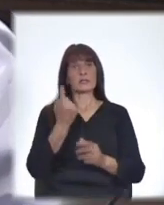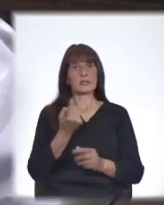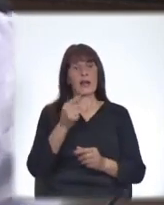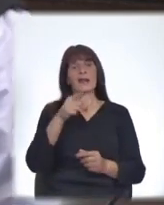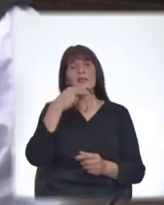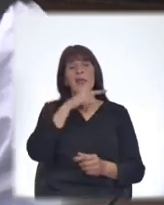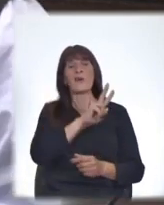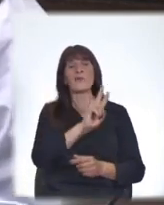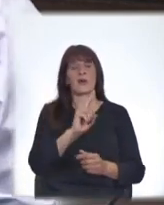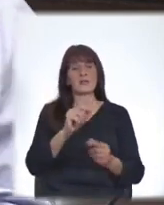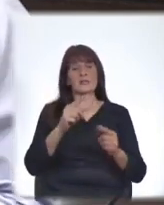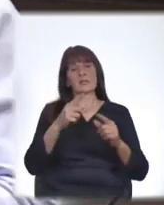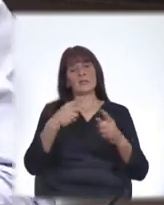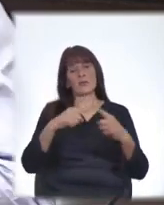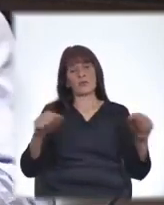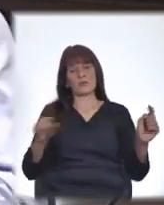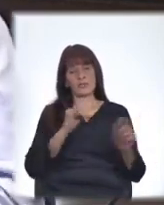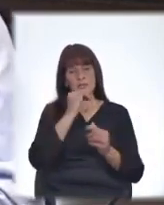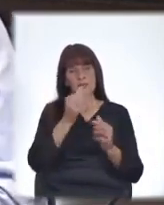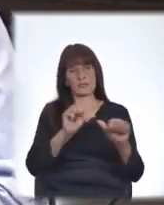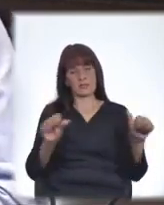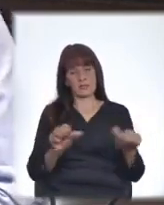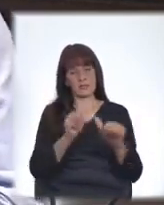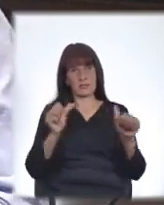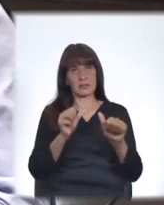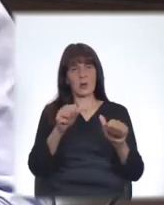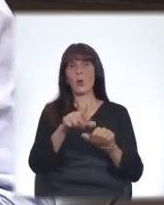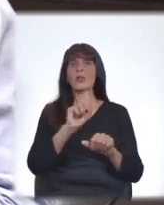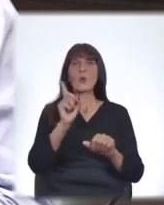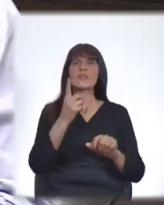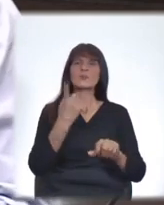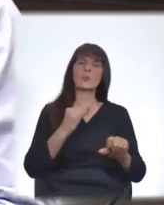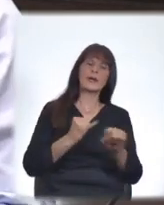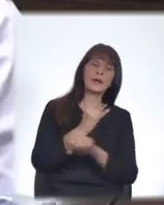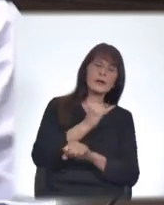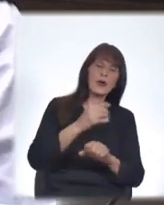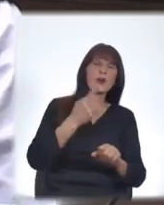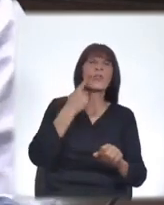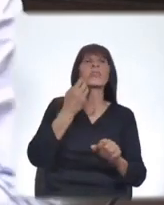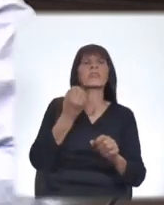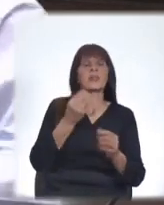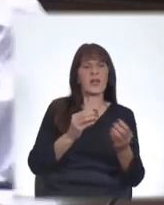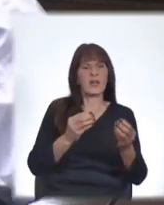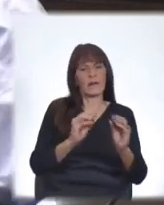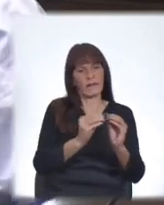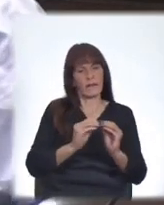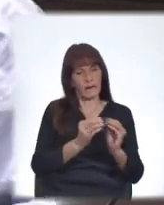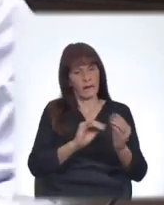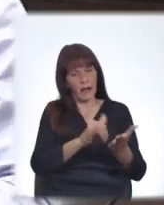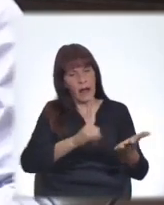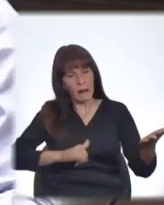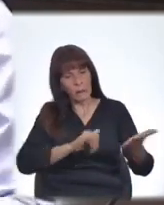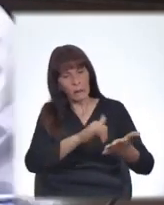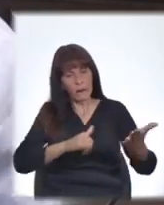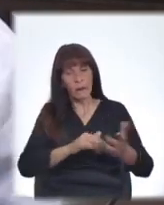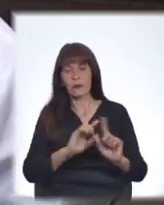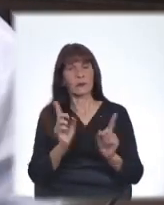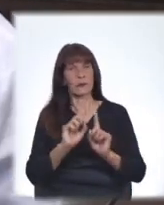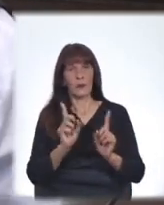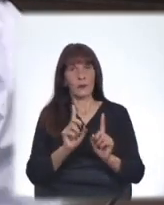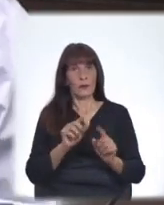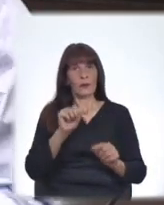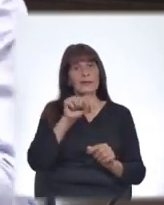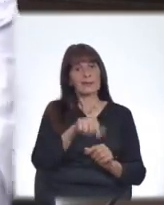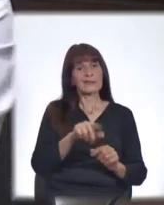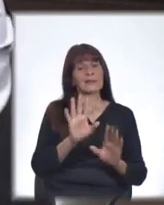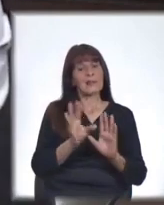falsas estimaciones que se han hecho. Y esto no es un error de cálculo, esto en definitiva es un elemento de opacidad